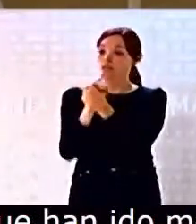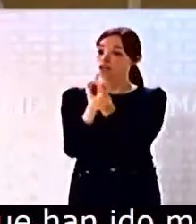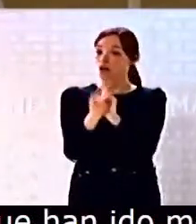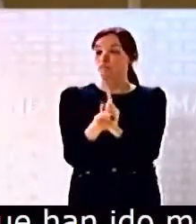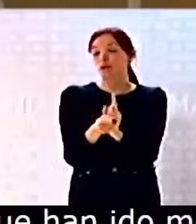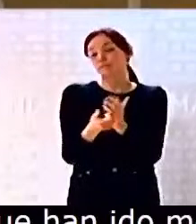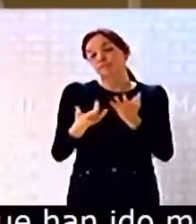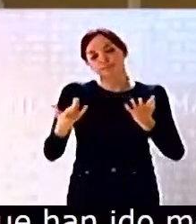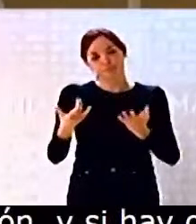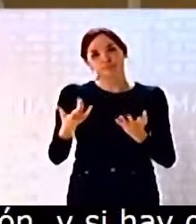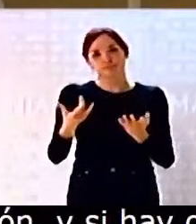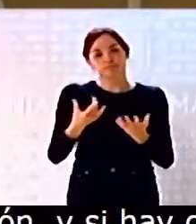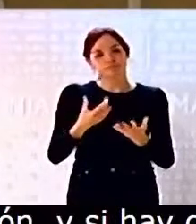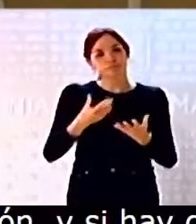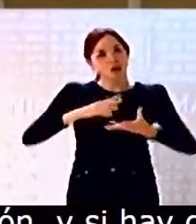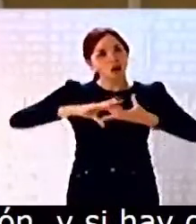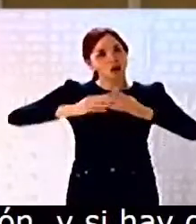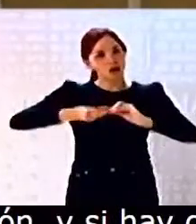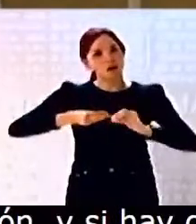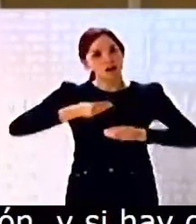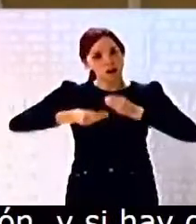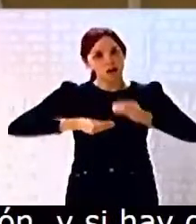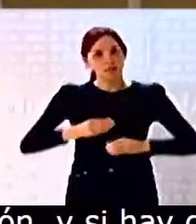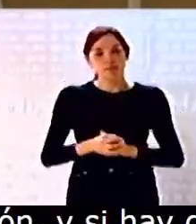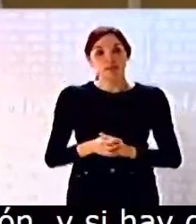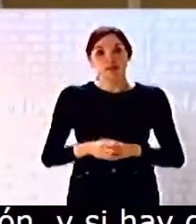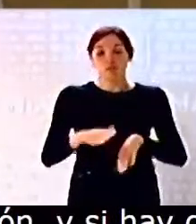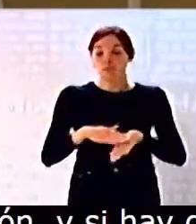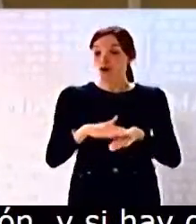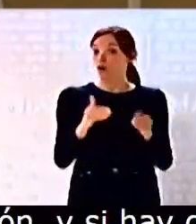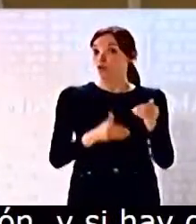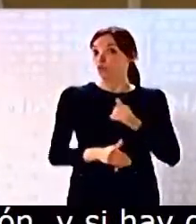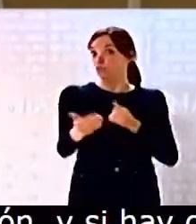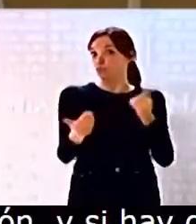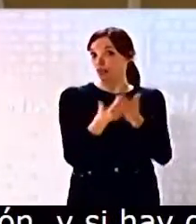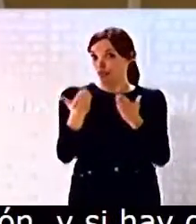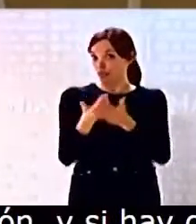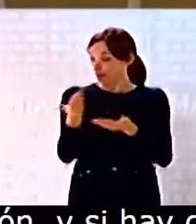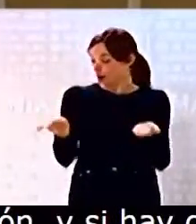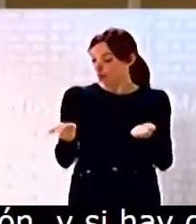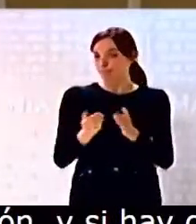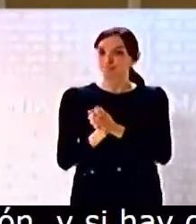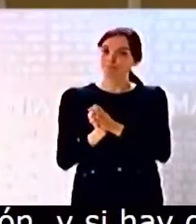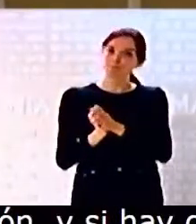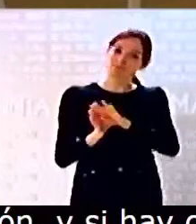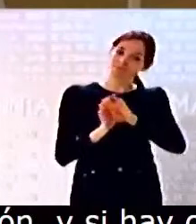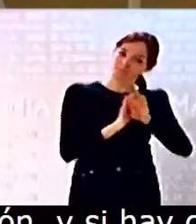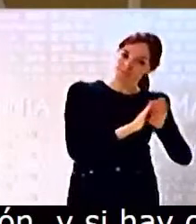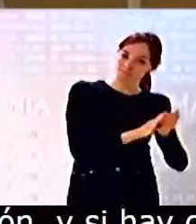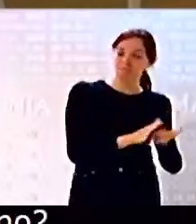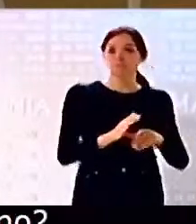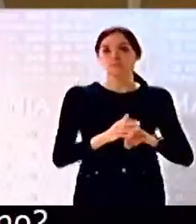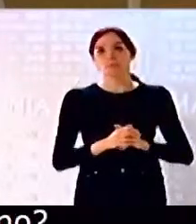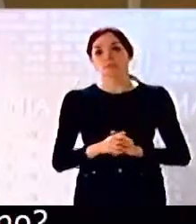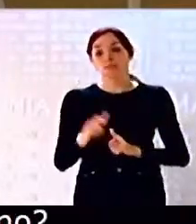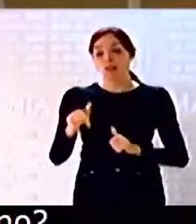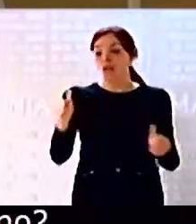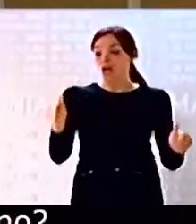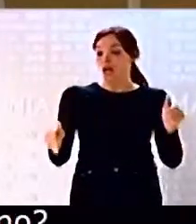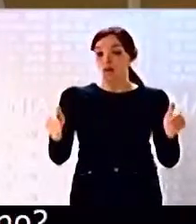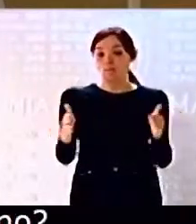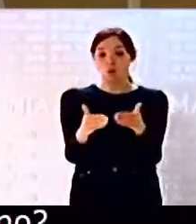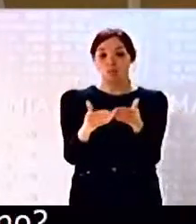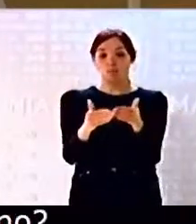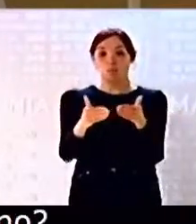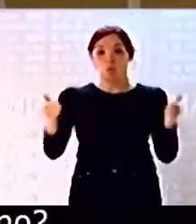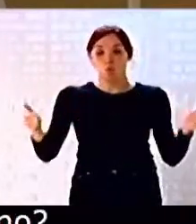pues lo corregiremos y para los futuros días, ¿no? entramos en una época en la que necesariamente vamos a